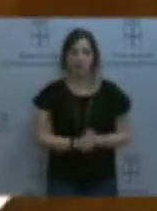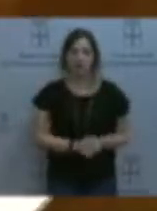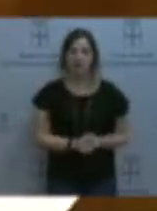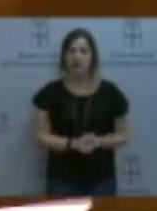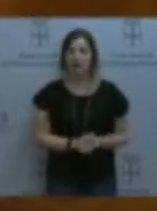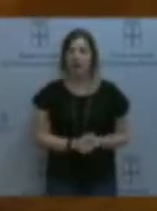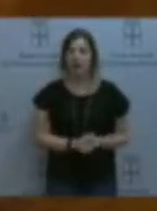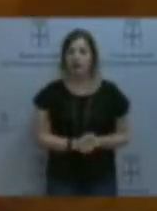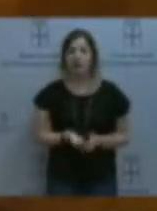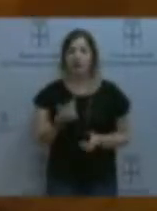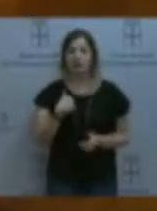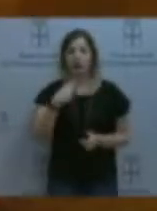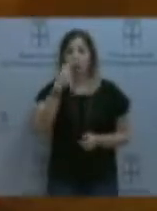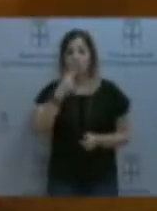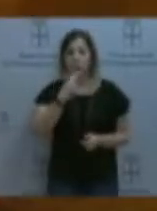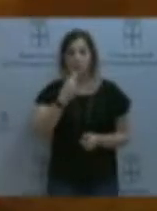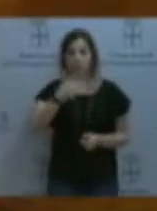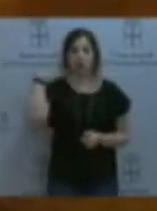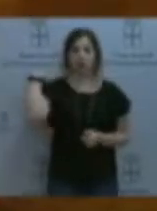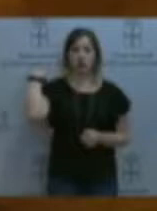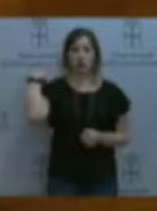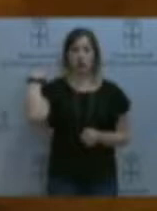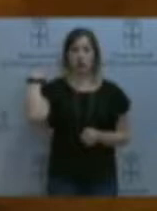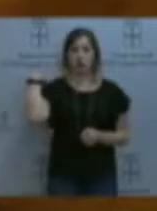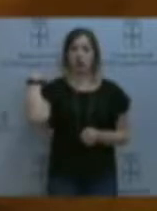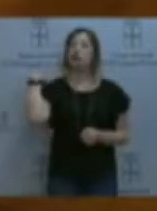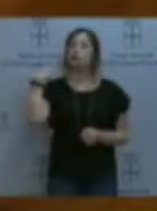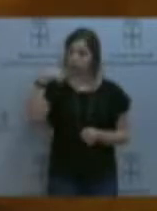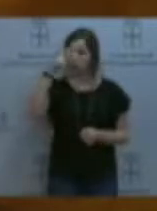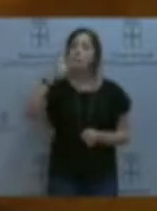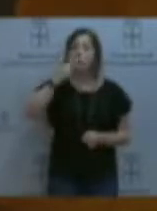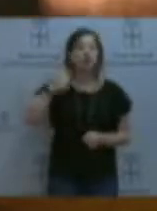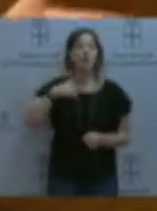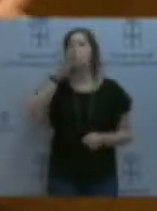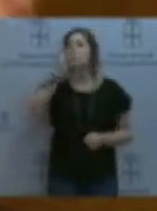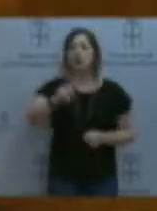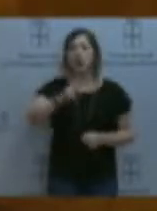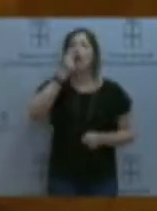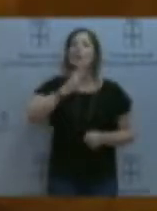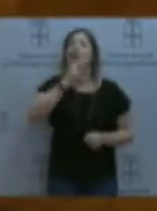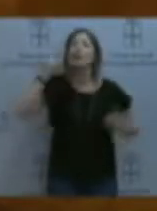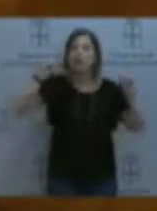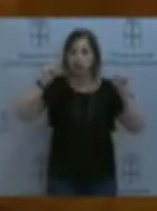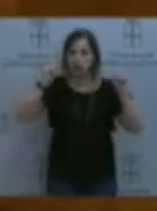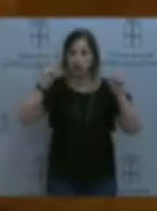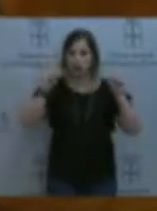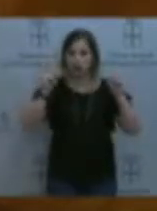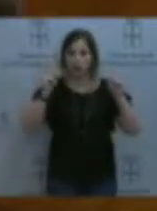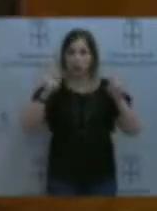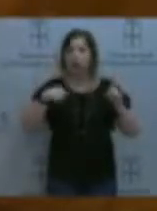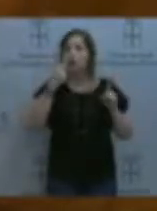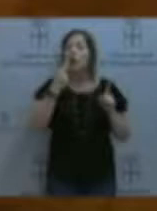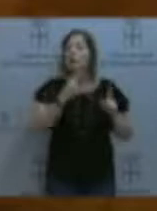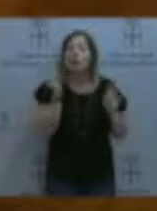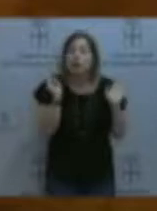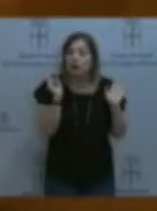me comprometí, que es distinto. No me traduzca. Me comprometí a una administración con otra, con los técnicos de una